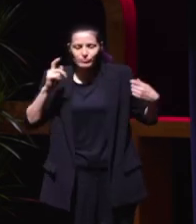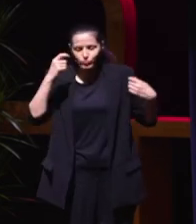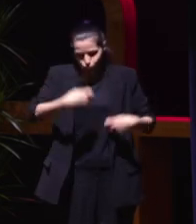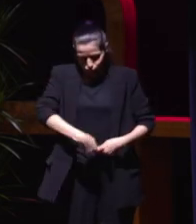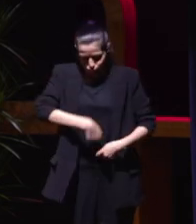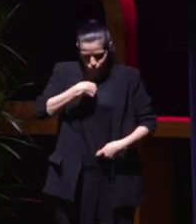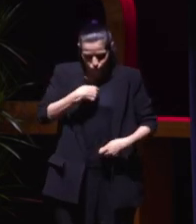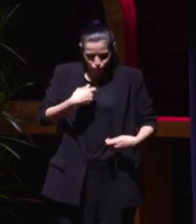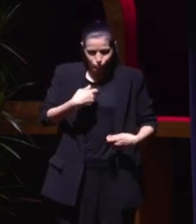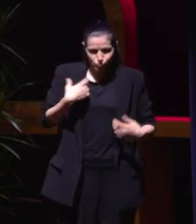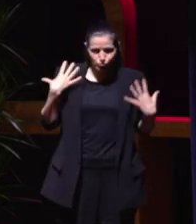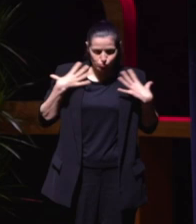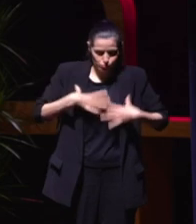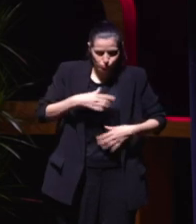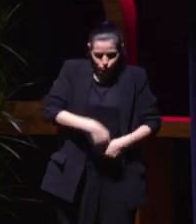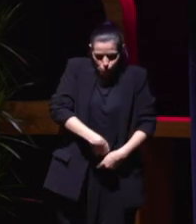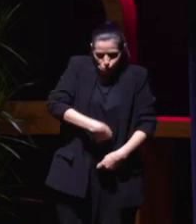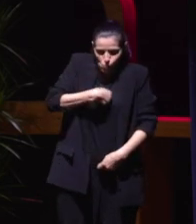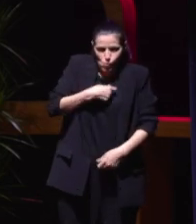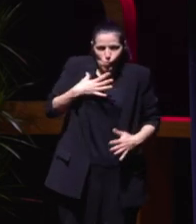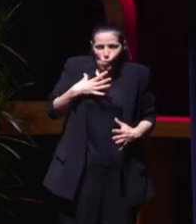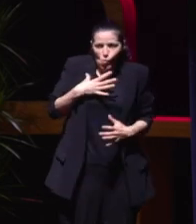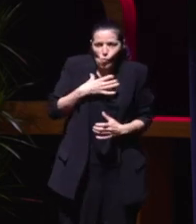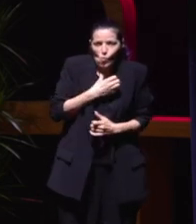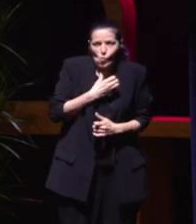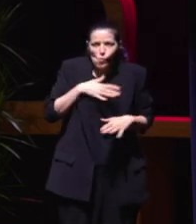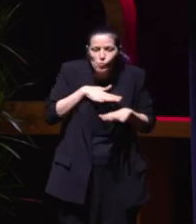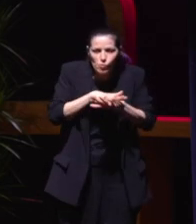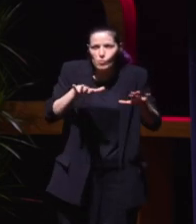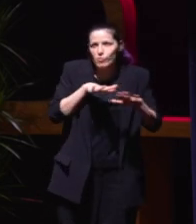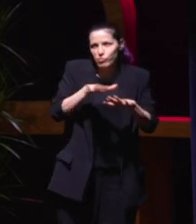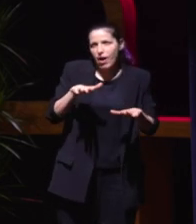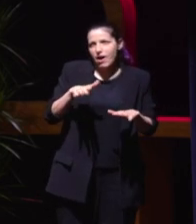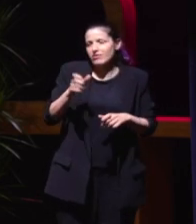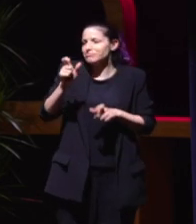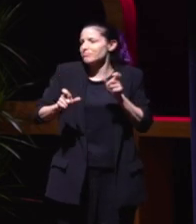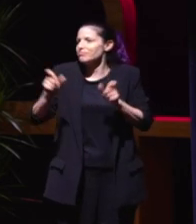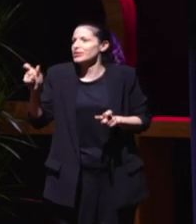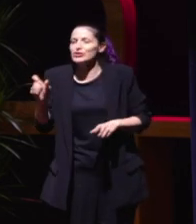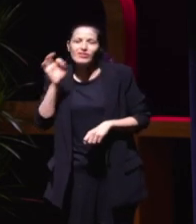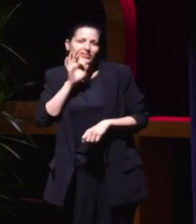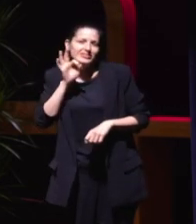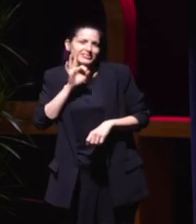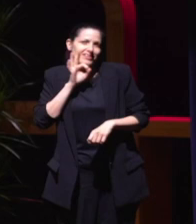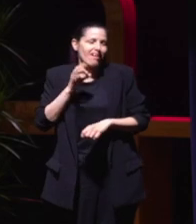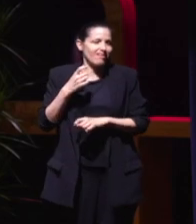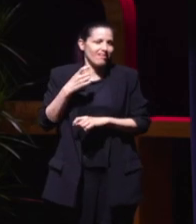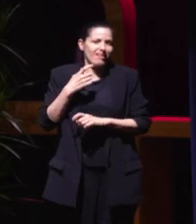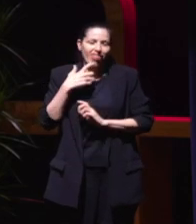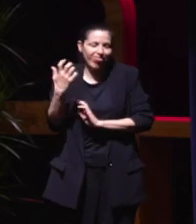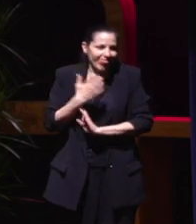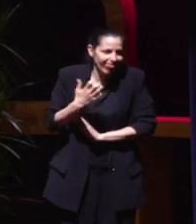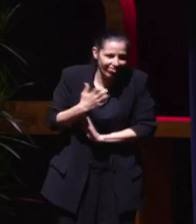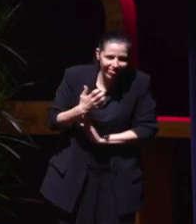reían de mí claro la gallegas que bueno como que siempre dice mi compañera